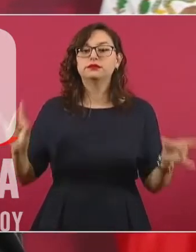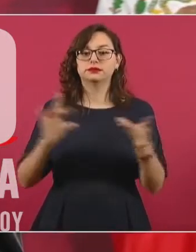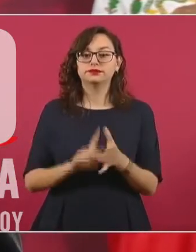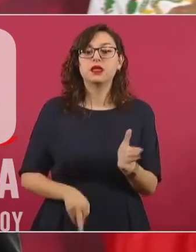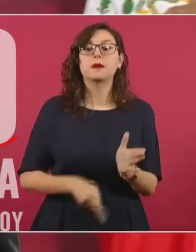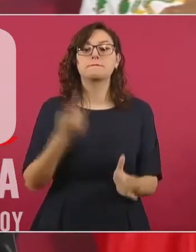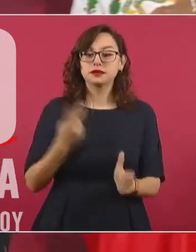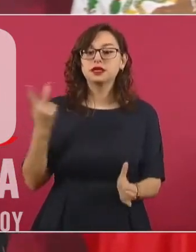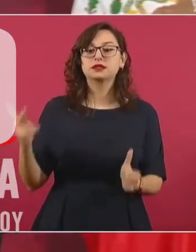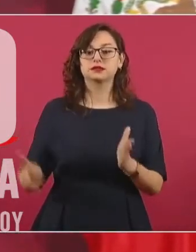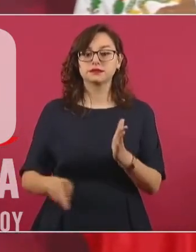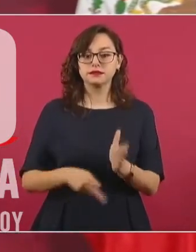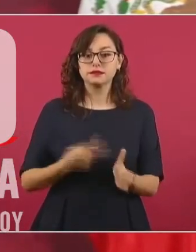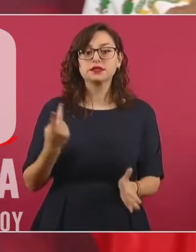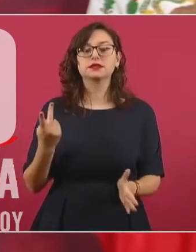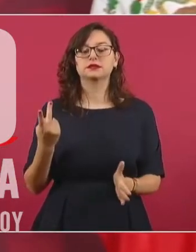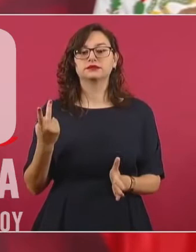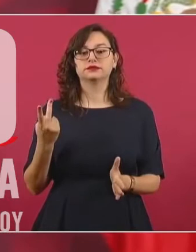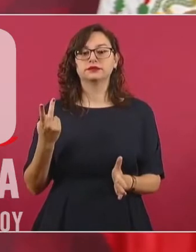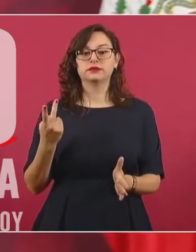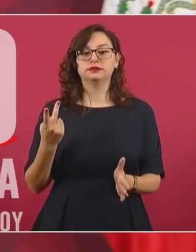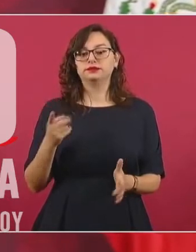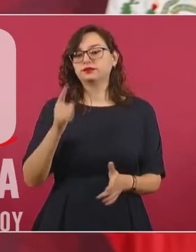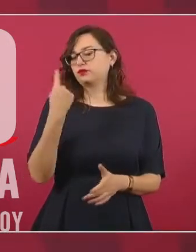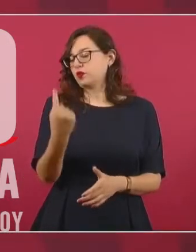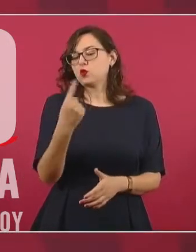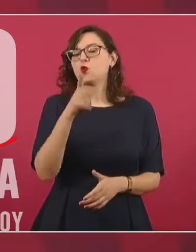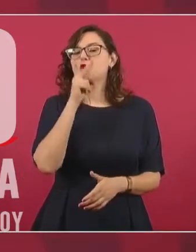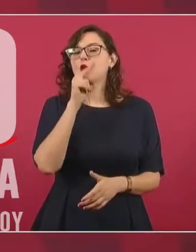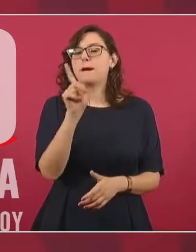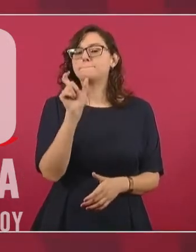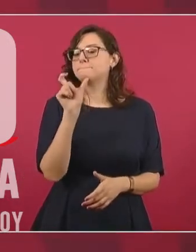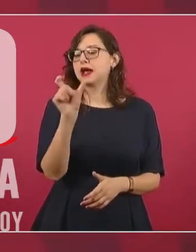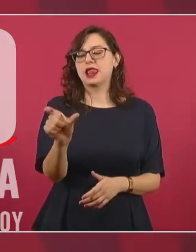repetían y repetían un término, una palabra, un concepto: